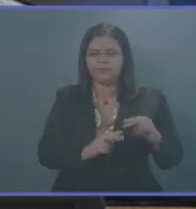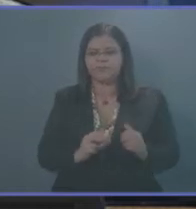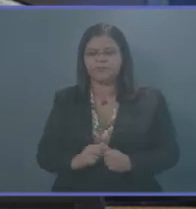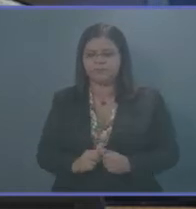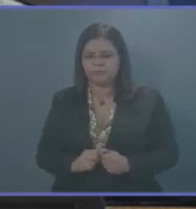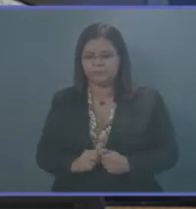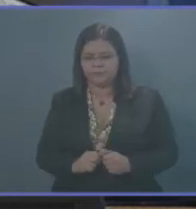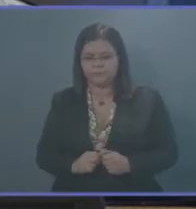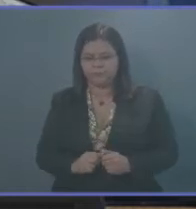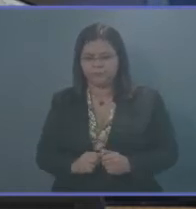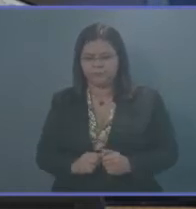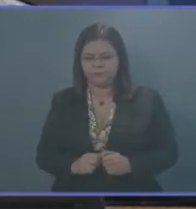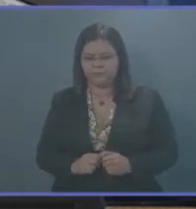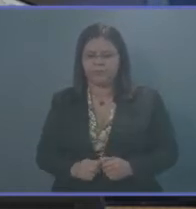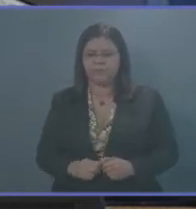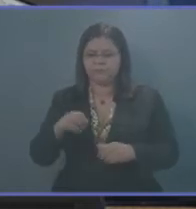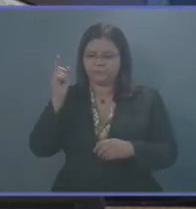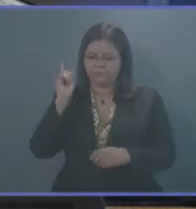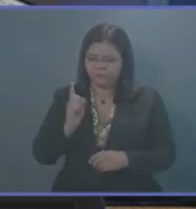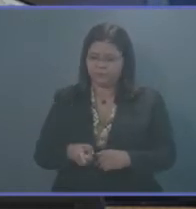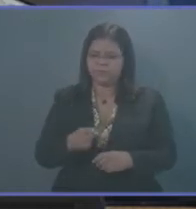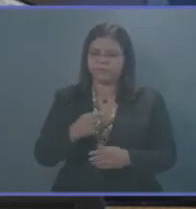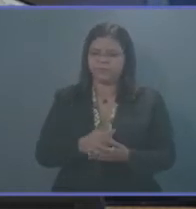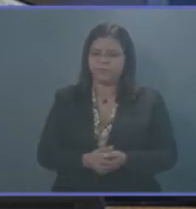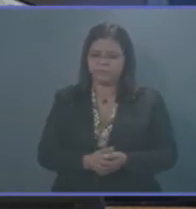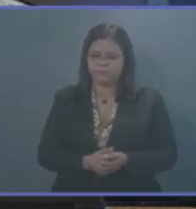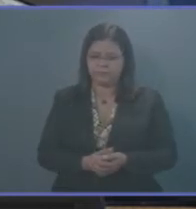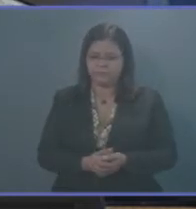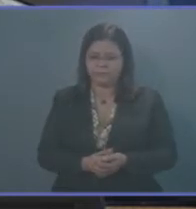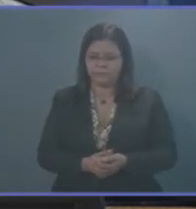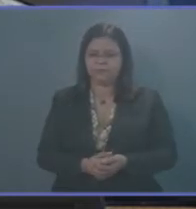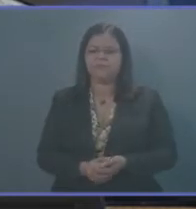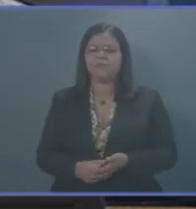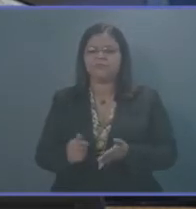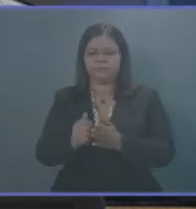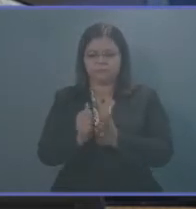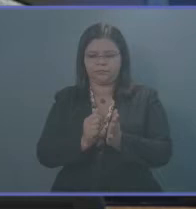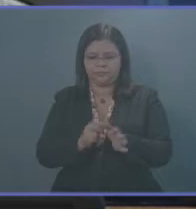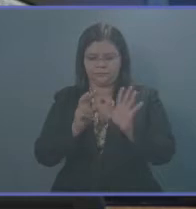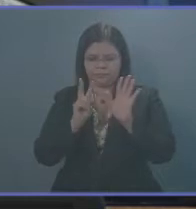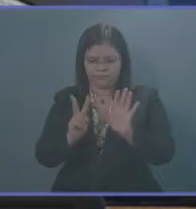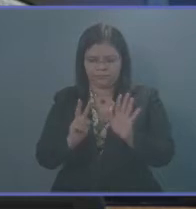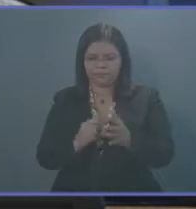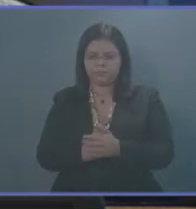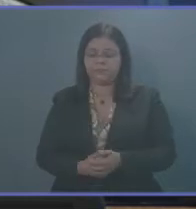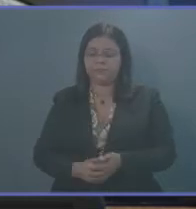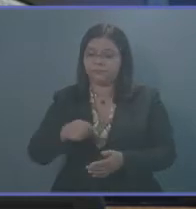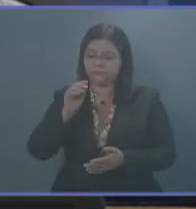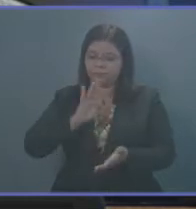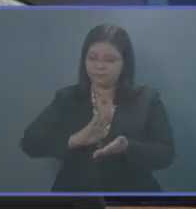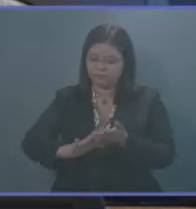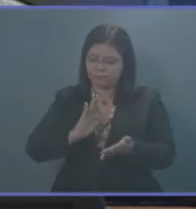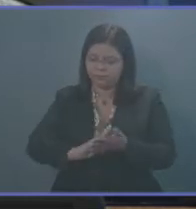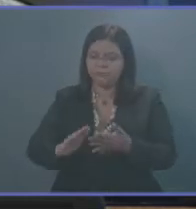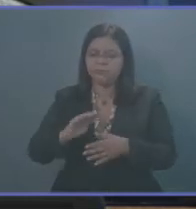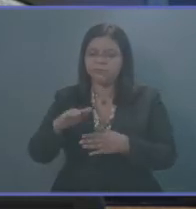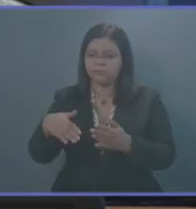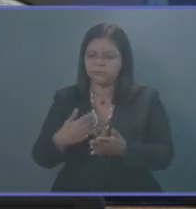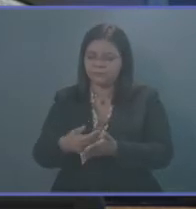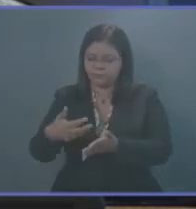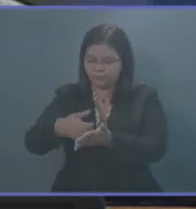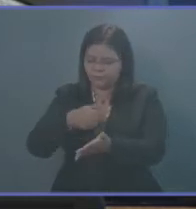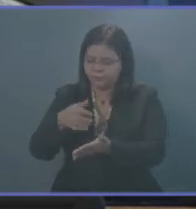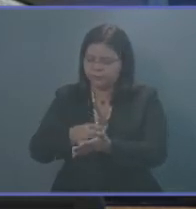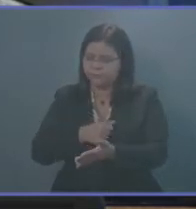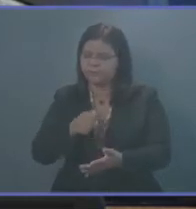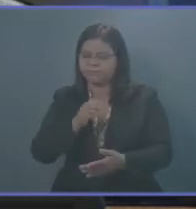formales. Obligaciones tributarias sustantivas y formales. Artículo 7. Las obligaciones tributarias sustantivas son aquellas